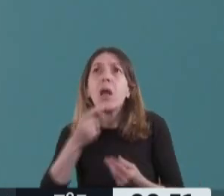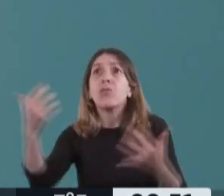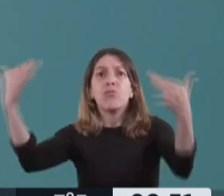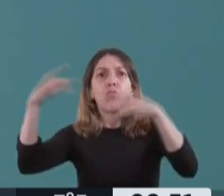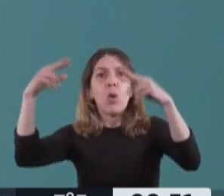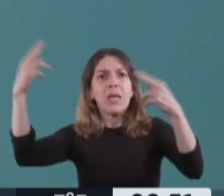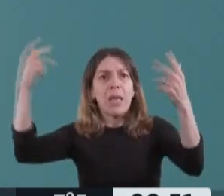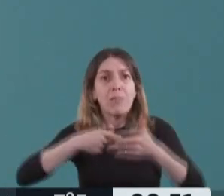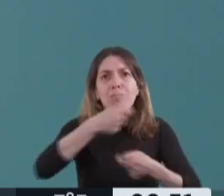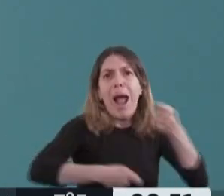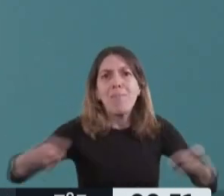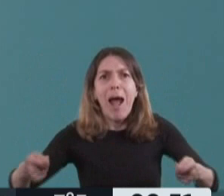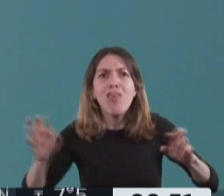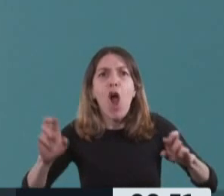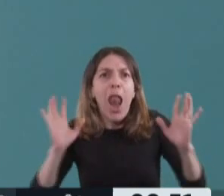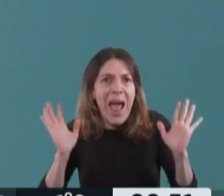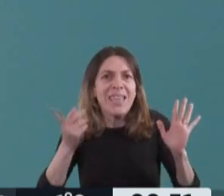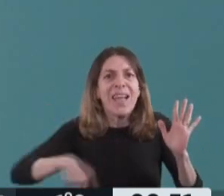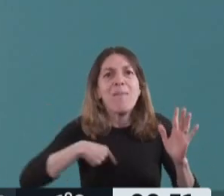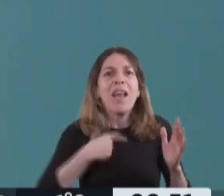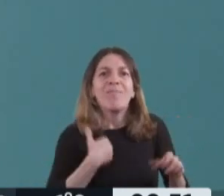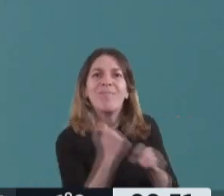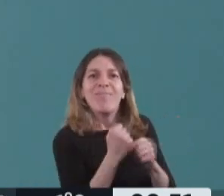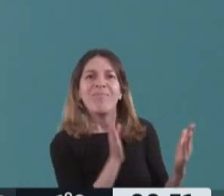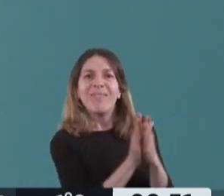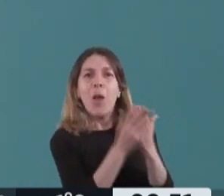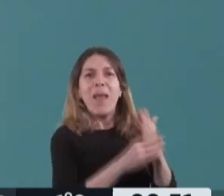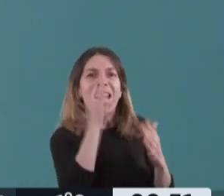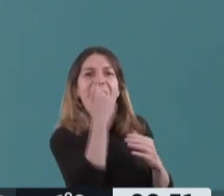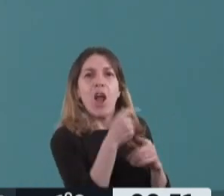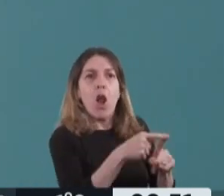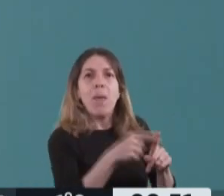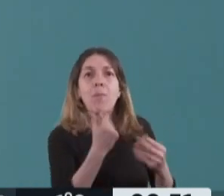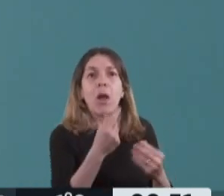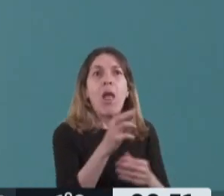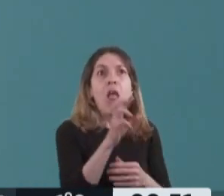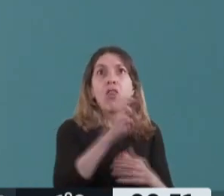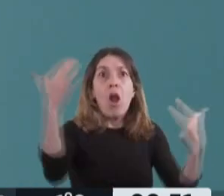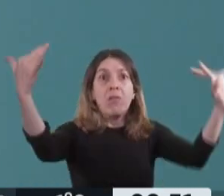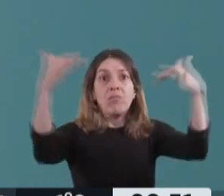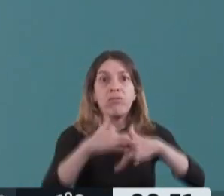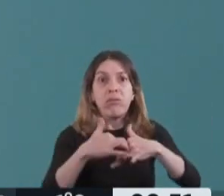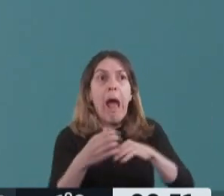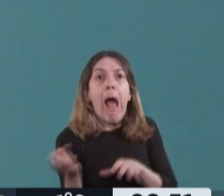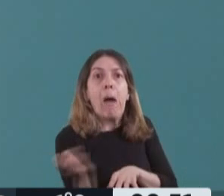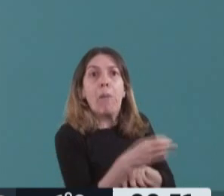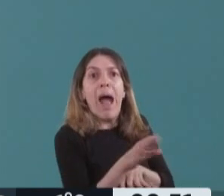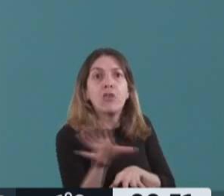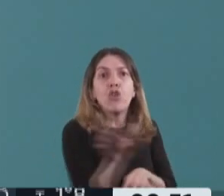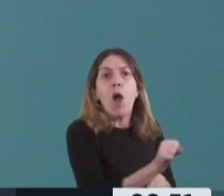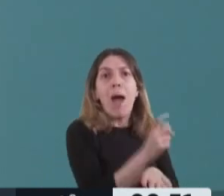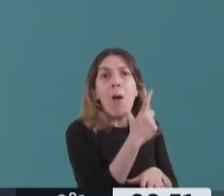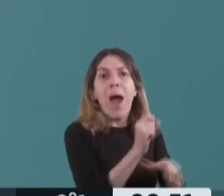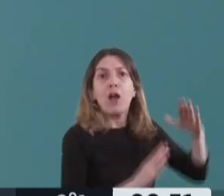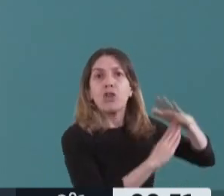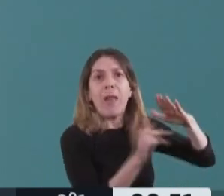turistas así que estamos trabajando también con la ministra de economía porque hoy por la brecha cambiaria muchos de esos dólares no ingresan al banco central entonces estamos trabajando en un sistema